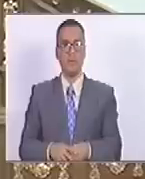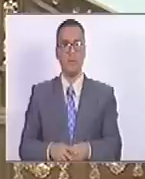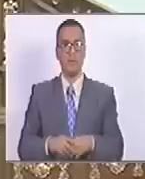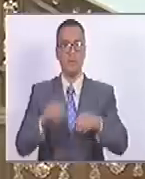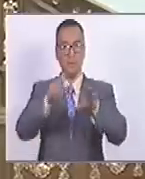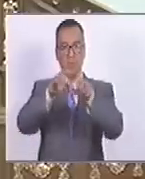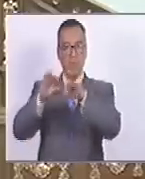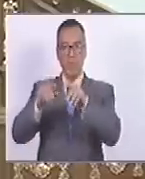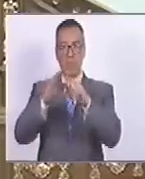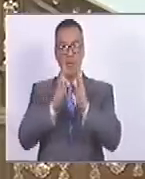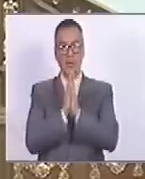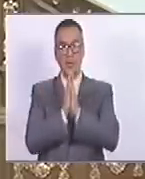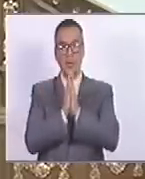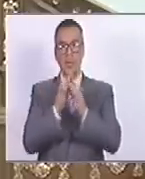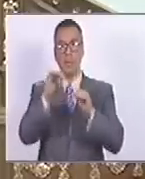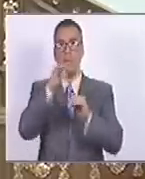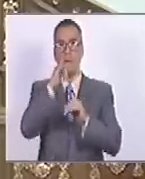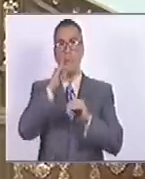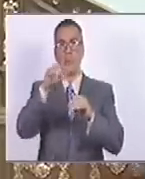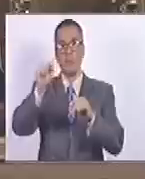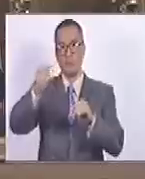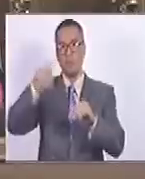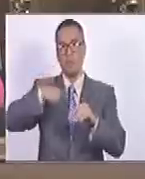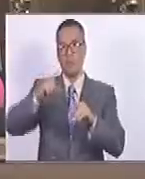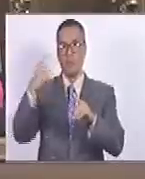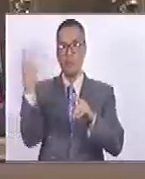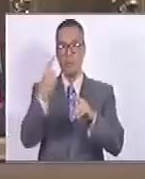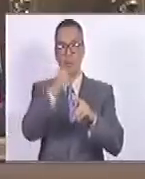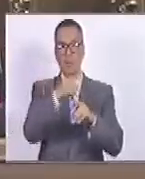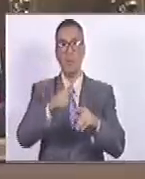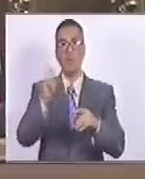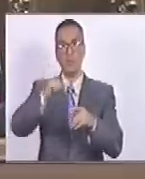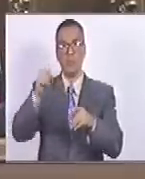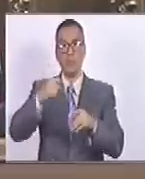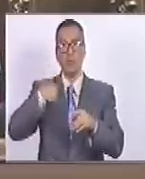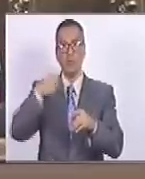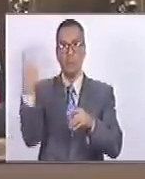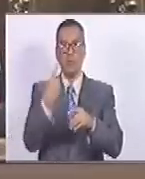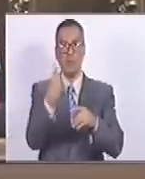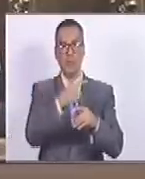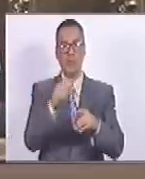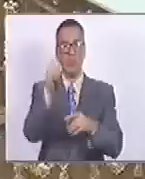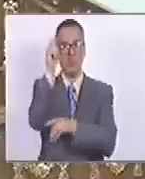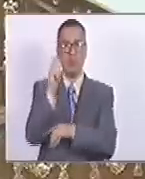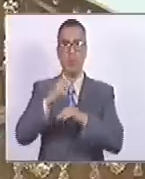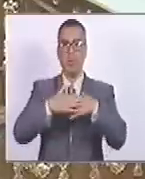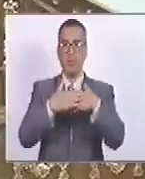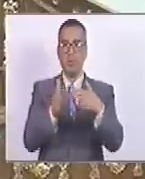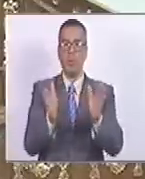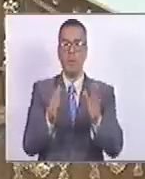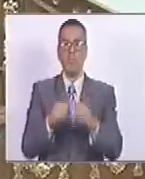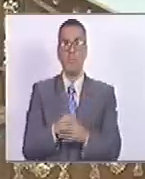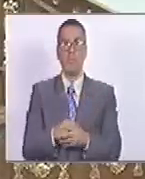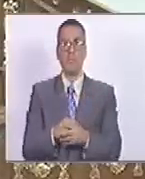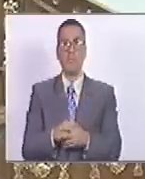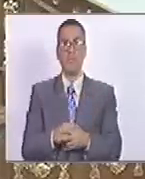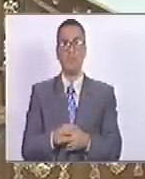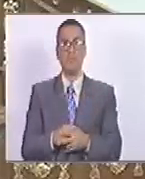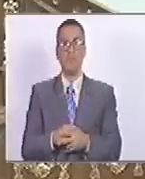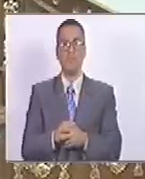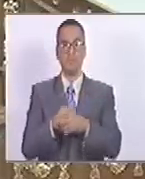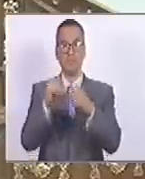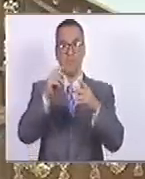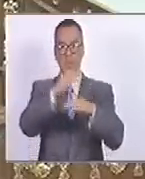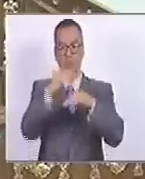Ciudadana secretaria, sírvase informar si hay quórum. Hay quórum, ciudadano presidente. Se abre la sesión.